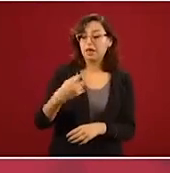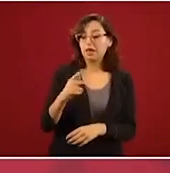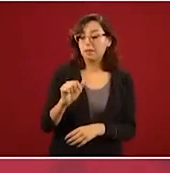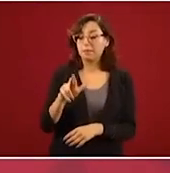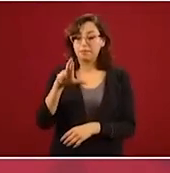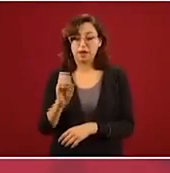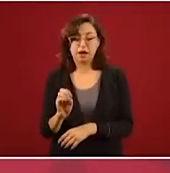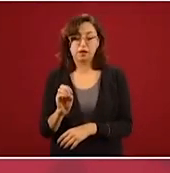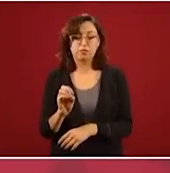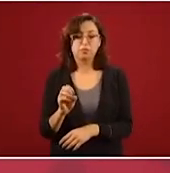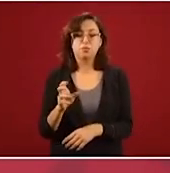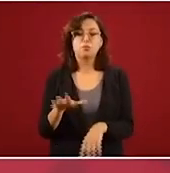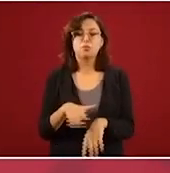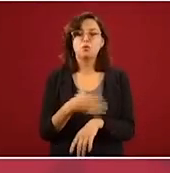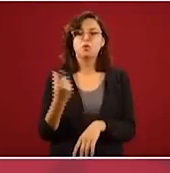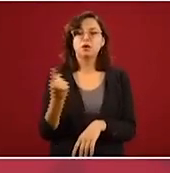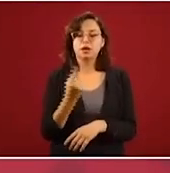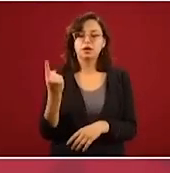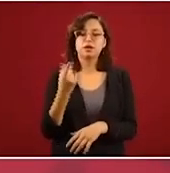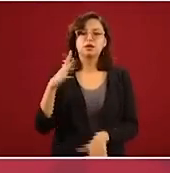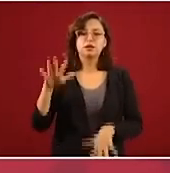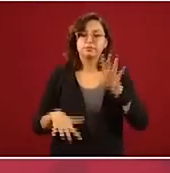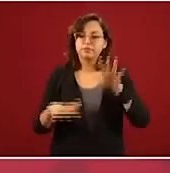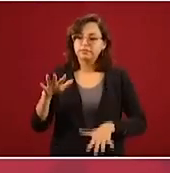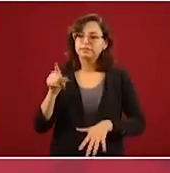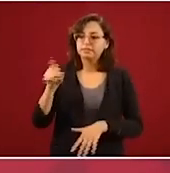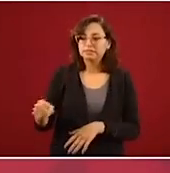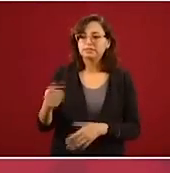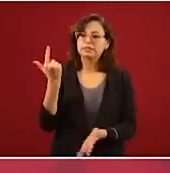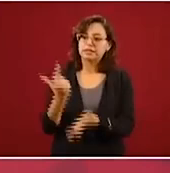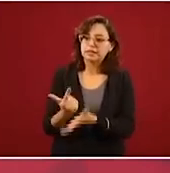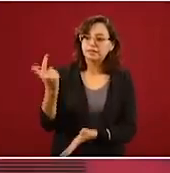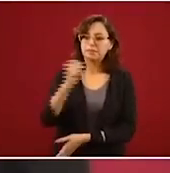en donde se impide que puedan ser trasladados